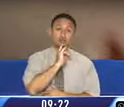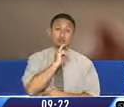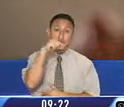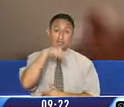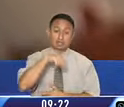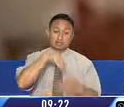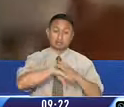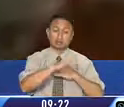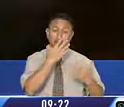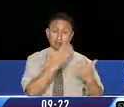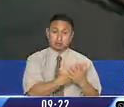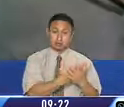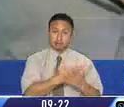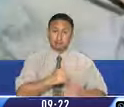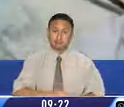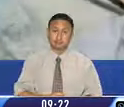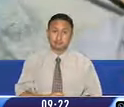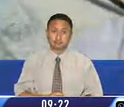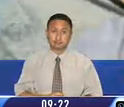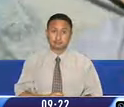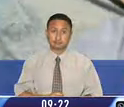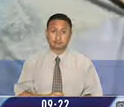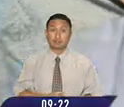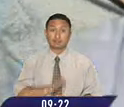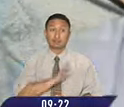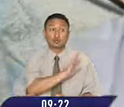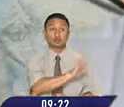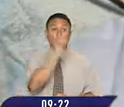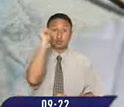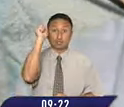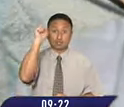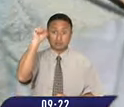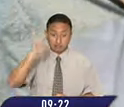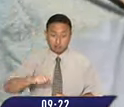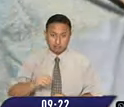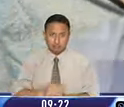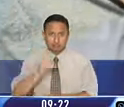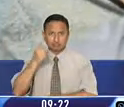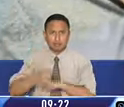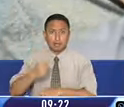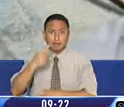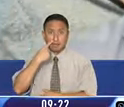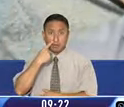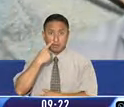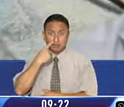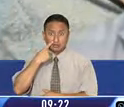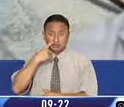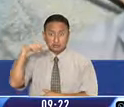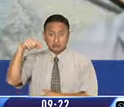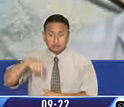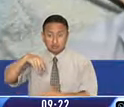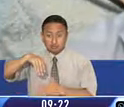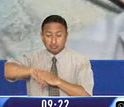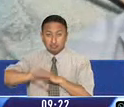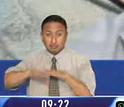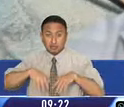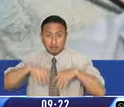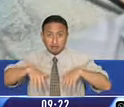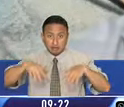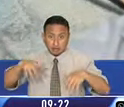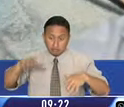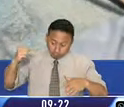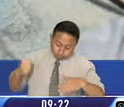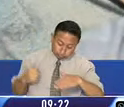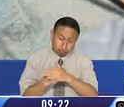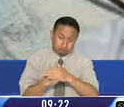a muerte. De que sí se violaron los derechos, ordenó que mi padre se pusieran en una jaula de perros en el